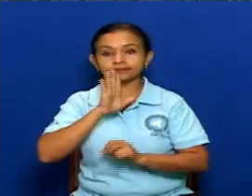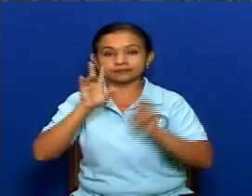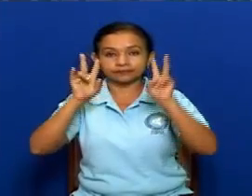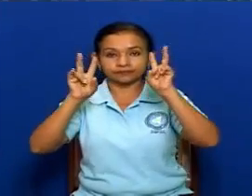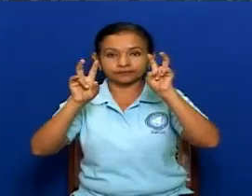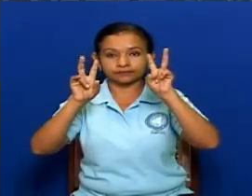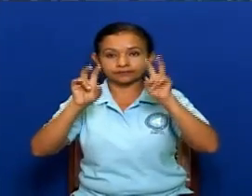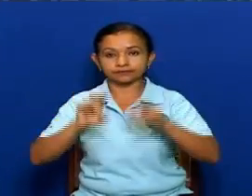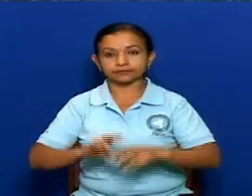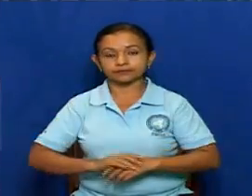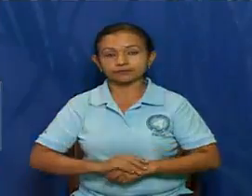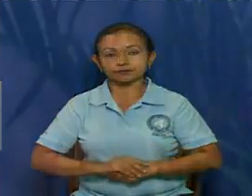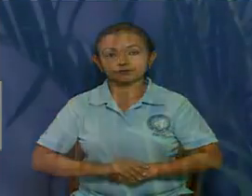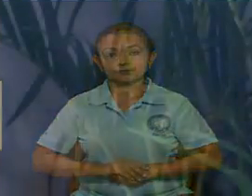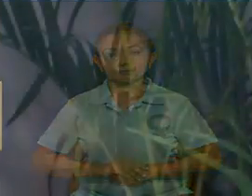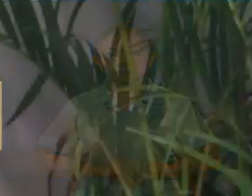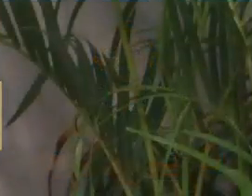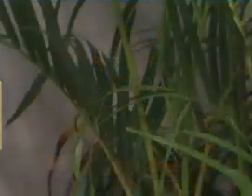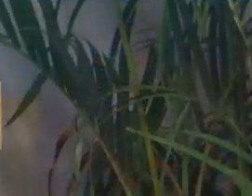tema.